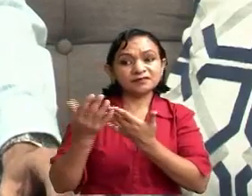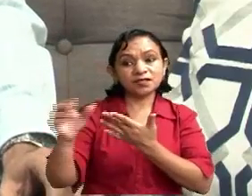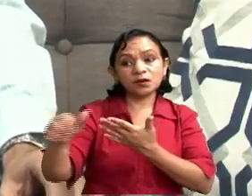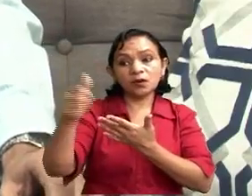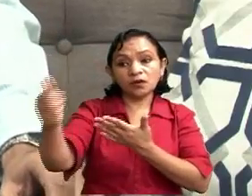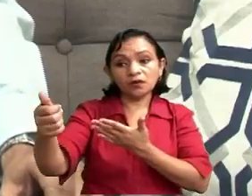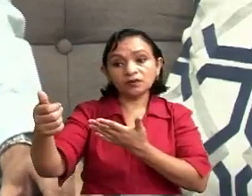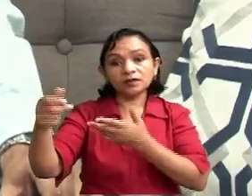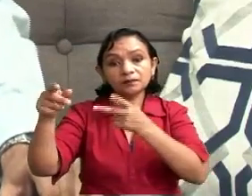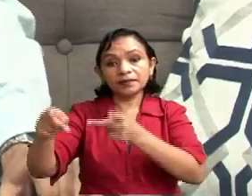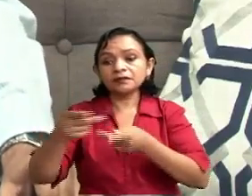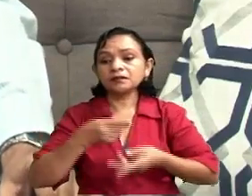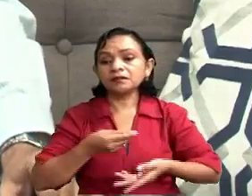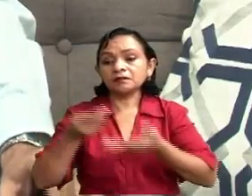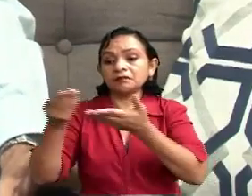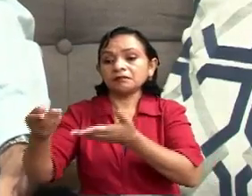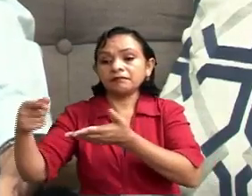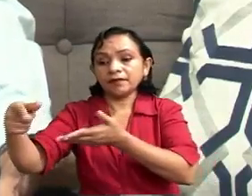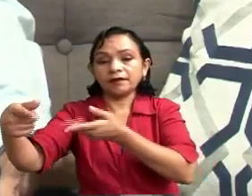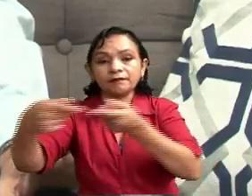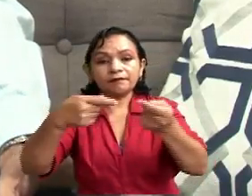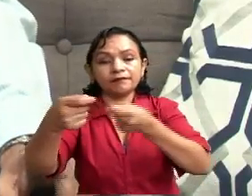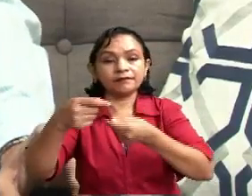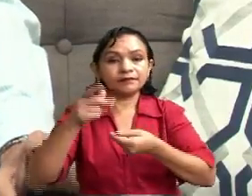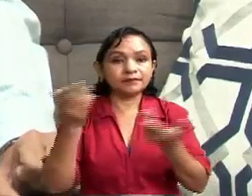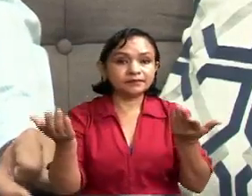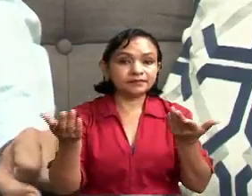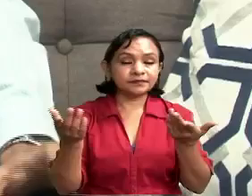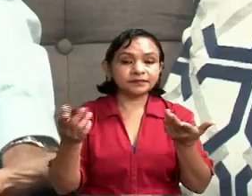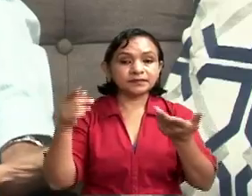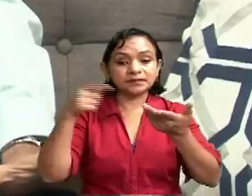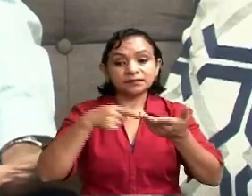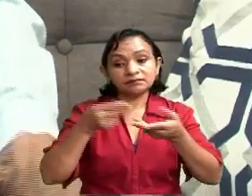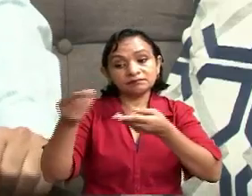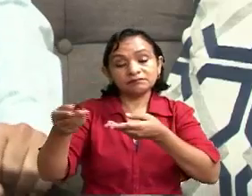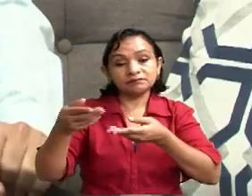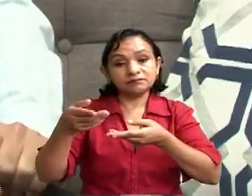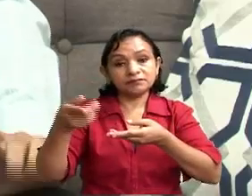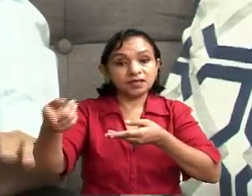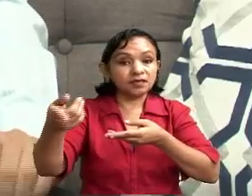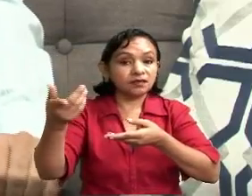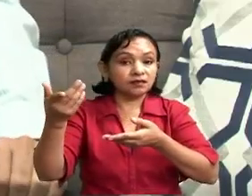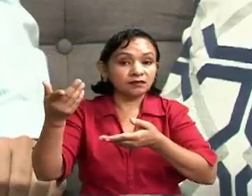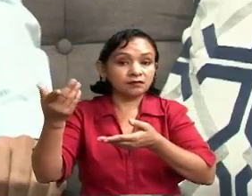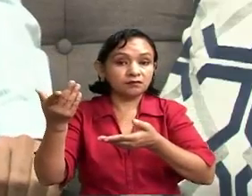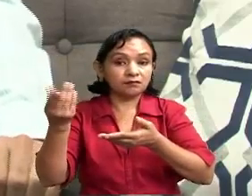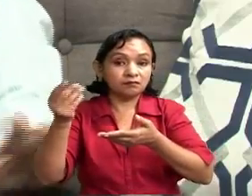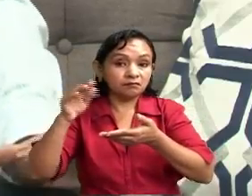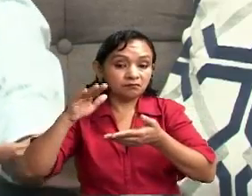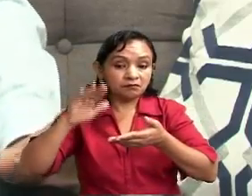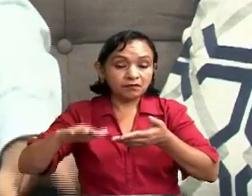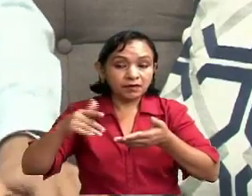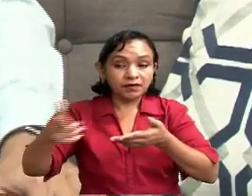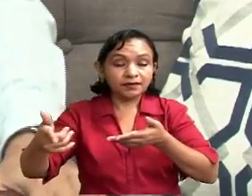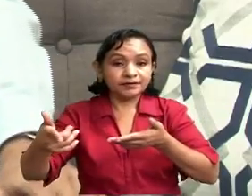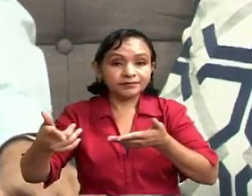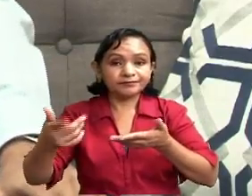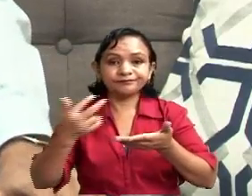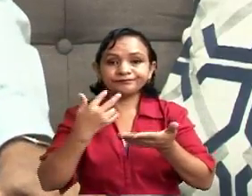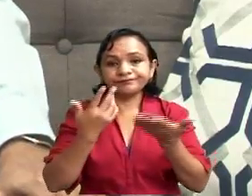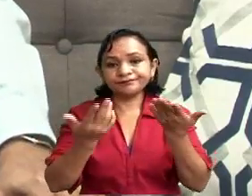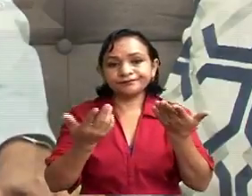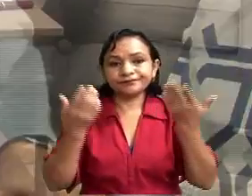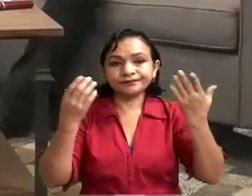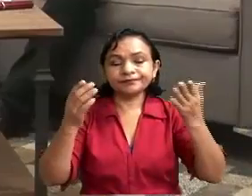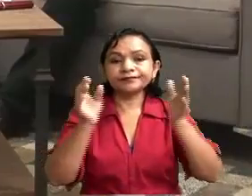que históricamente les han dicho lo que tienen que exportar, los precios que tienen que hacerlo y en las condiciones que tienen que hacerlo.